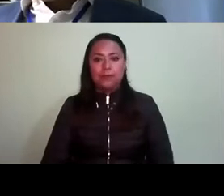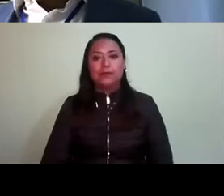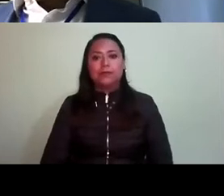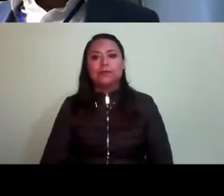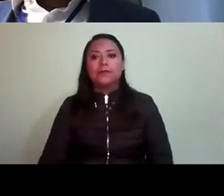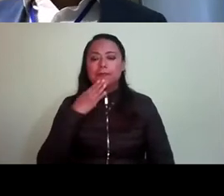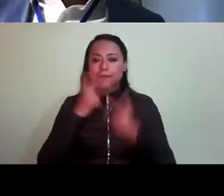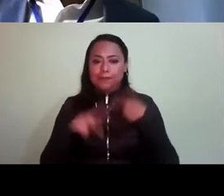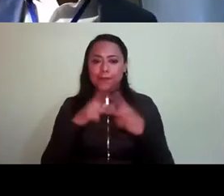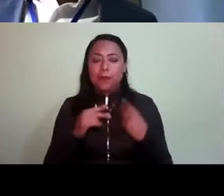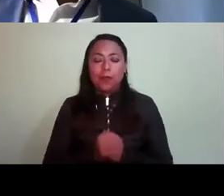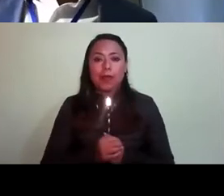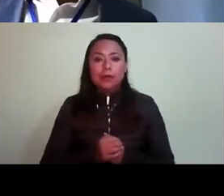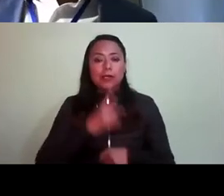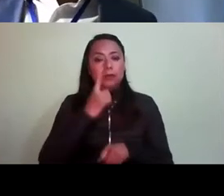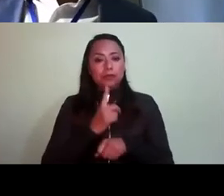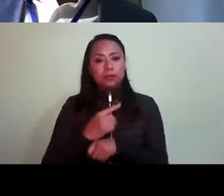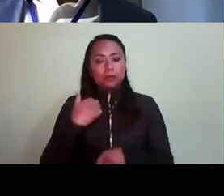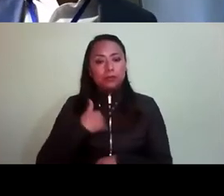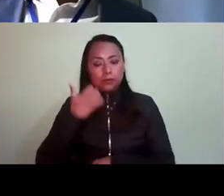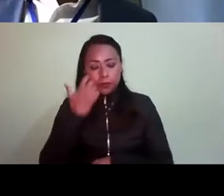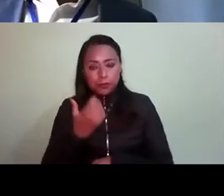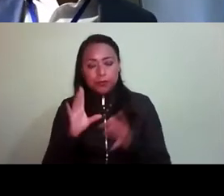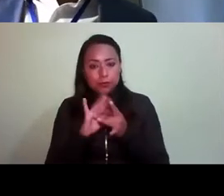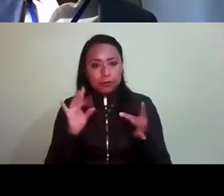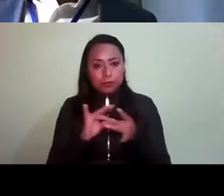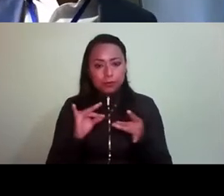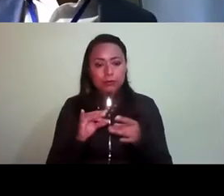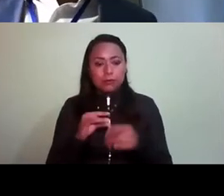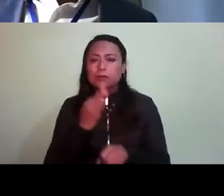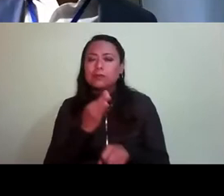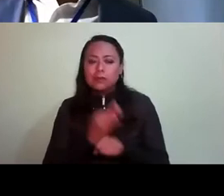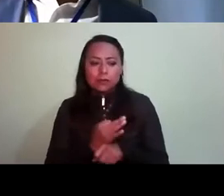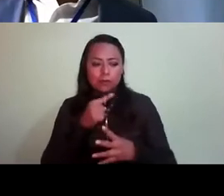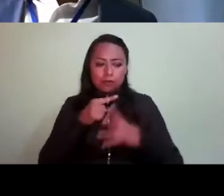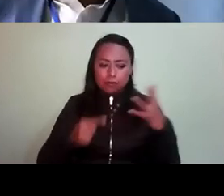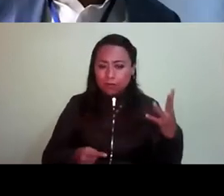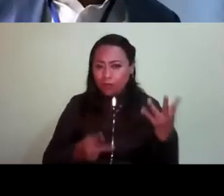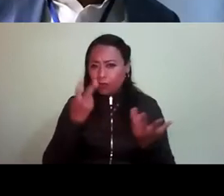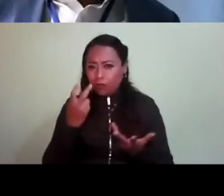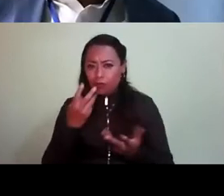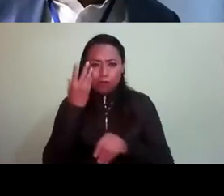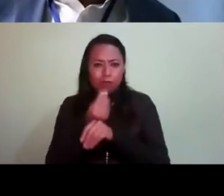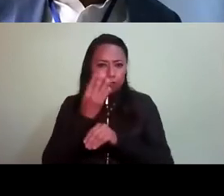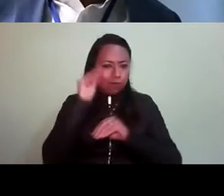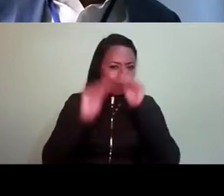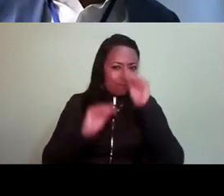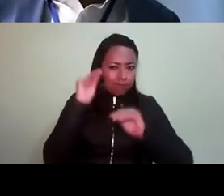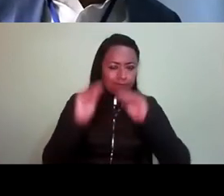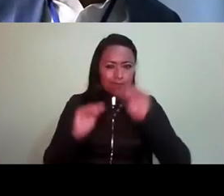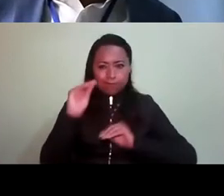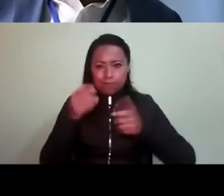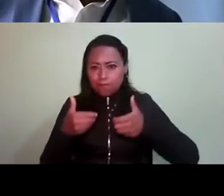En primer lugar, decir que, bueno, no ha pasado inadvertido toda la infraestructura